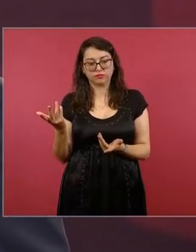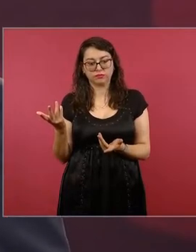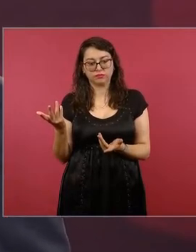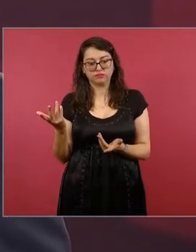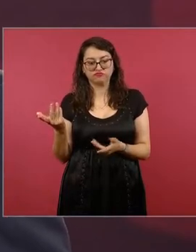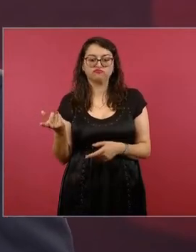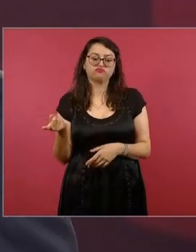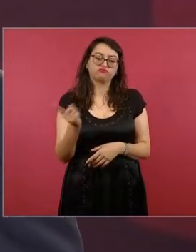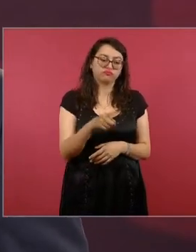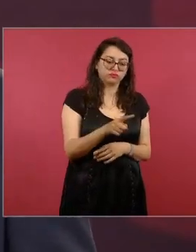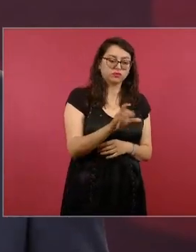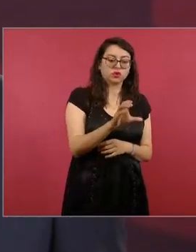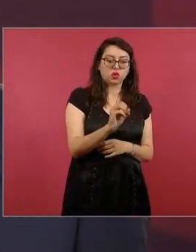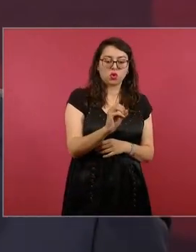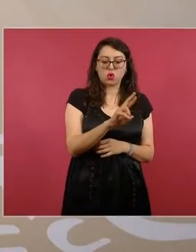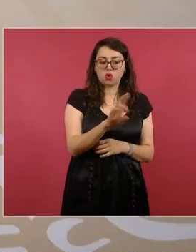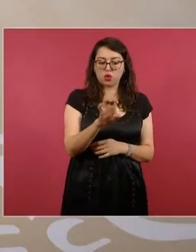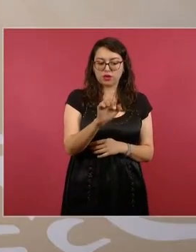más